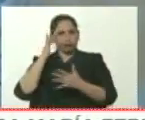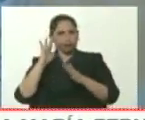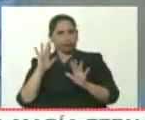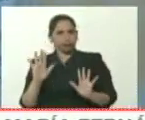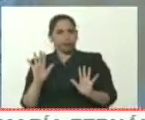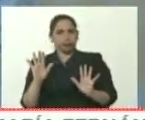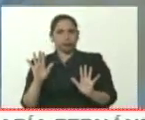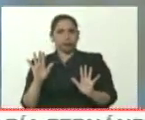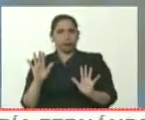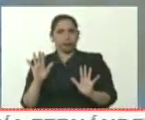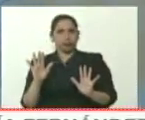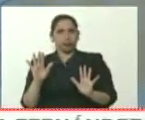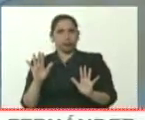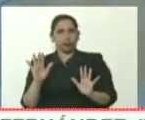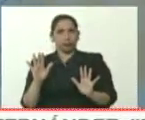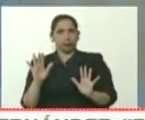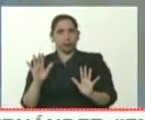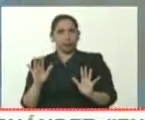paradójicamente se encuentra...